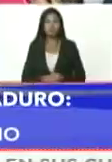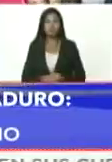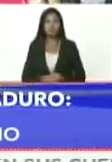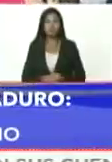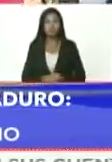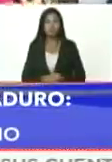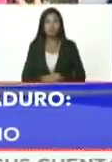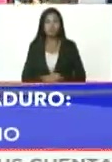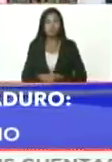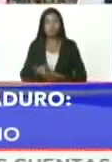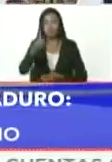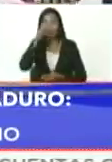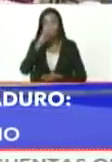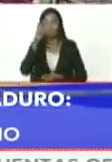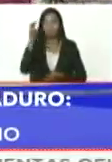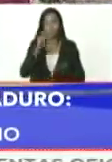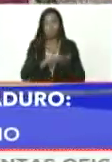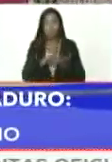Año 2020,